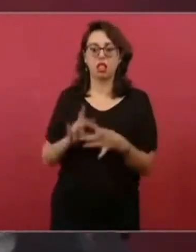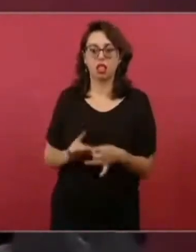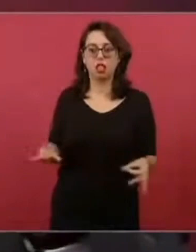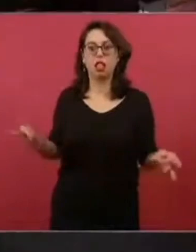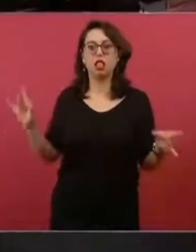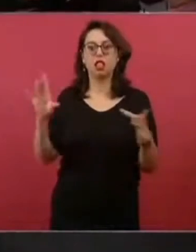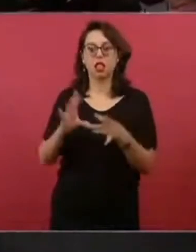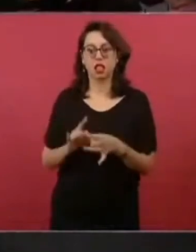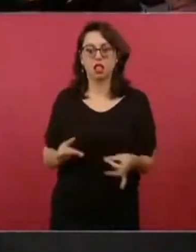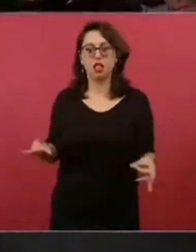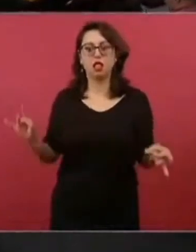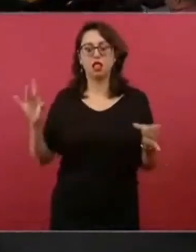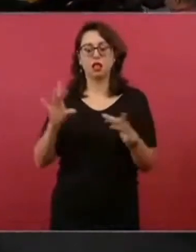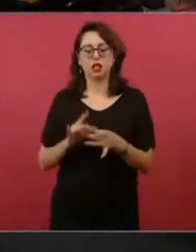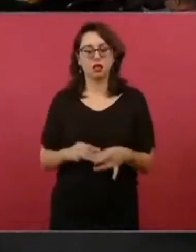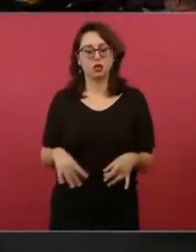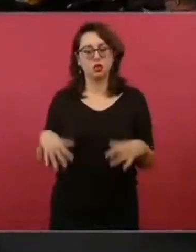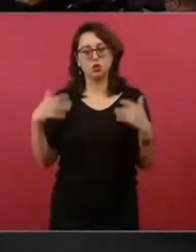cómo